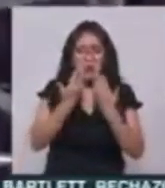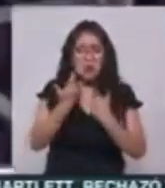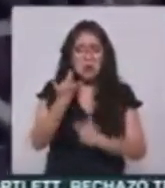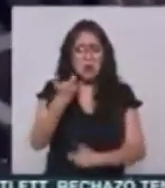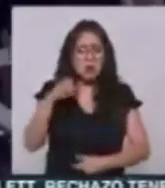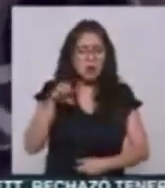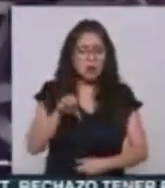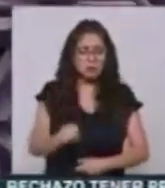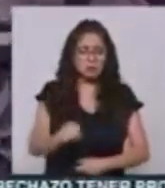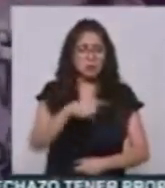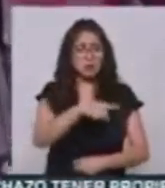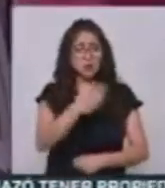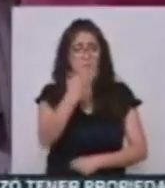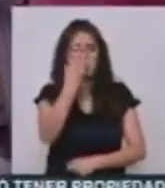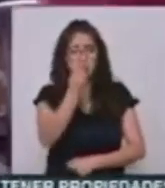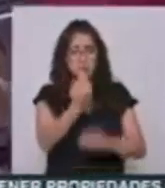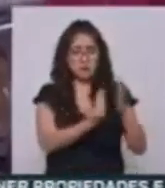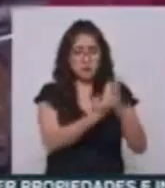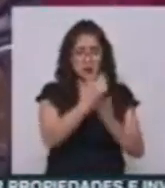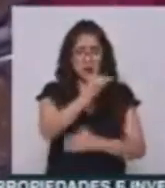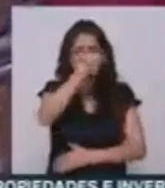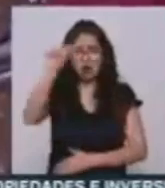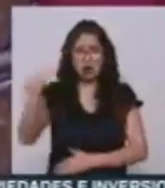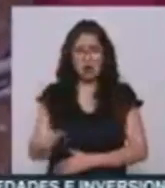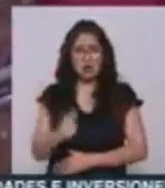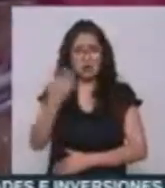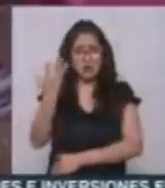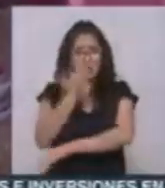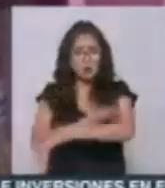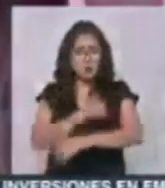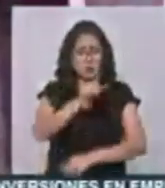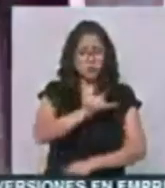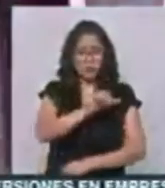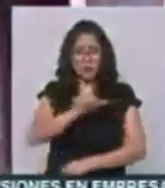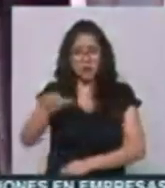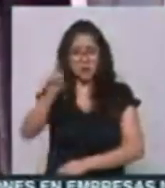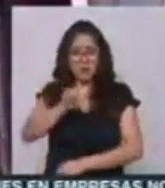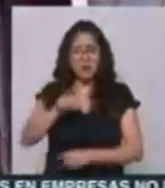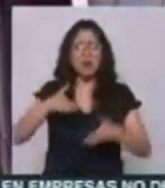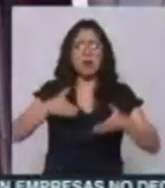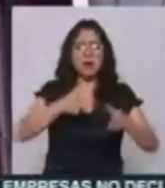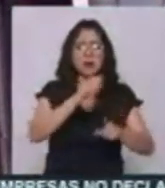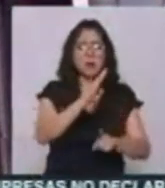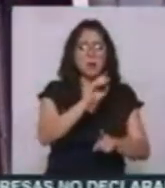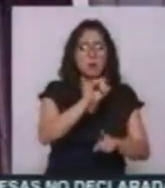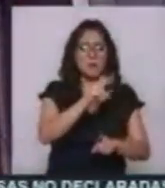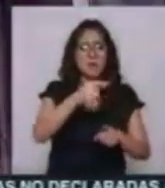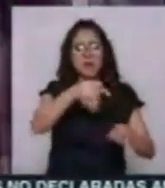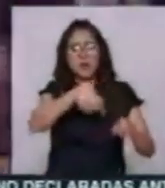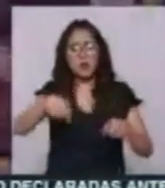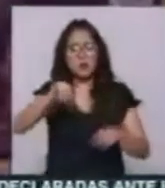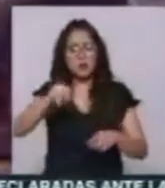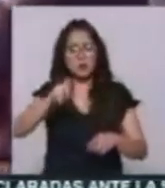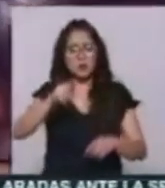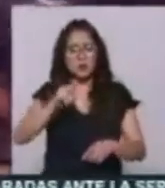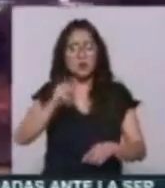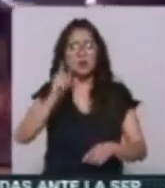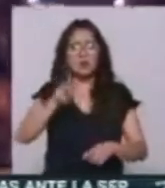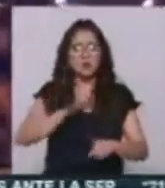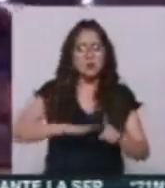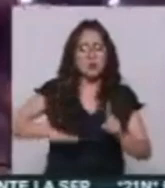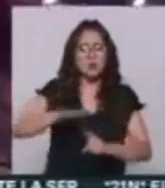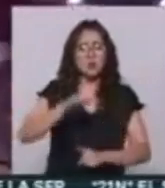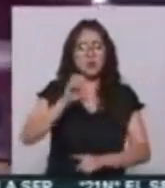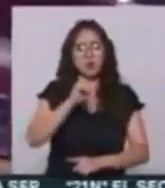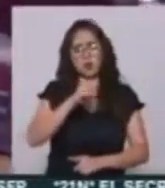de la mañana y hasta las 5 de la tarde de lunes a domingo, sale a las calles de Bolívar y José Toribio Medina, en la colonia obrera, a vender